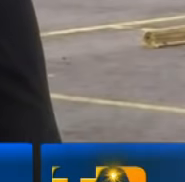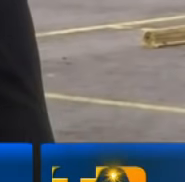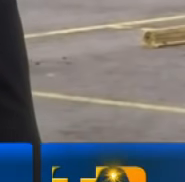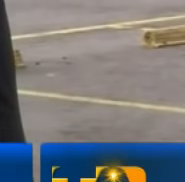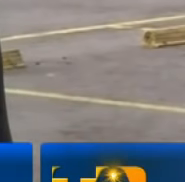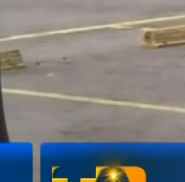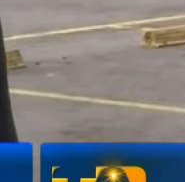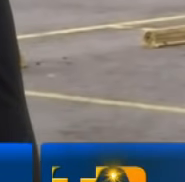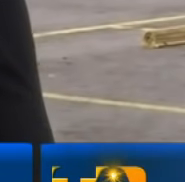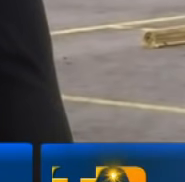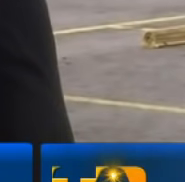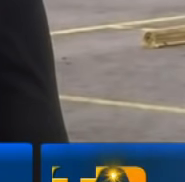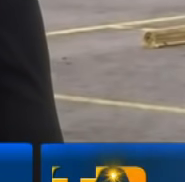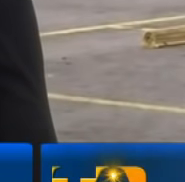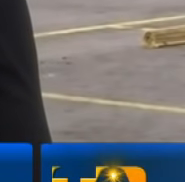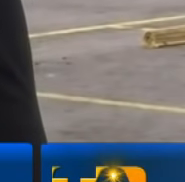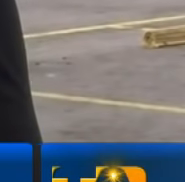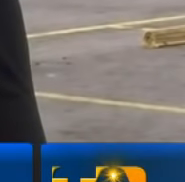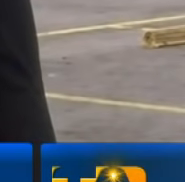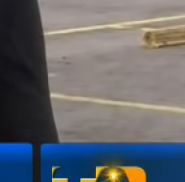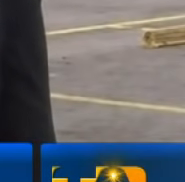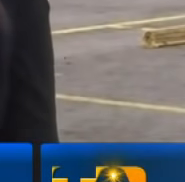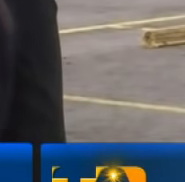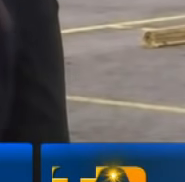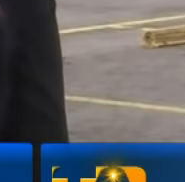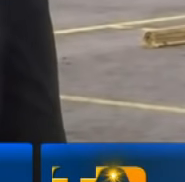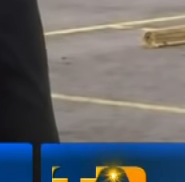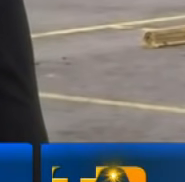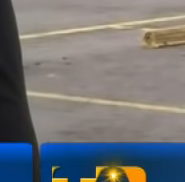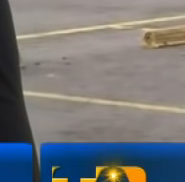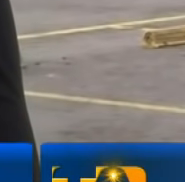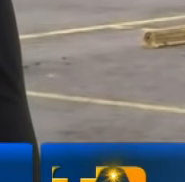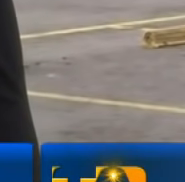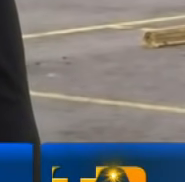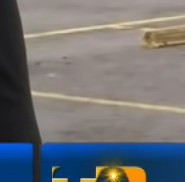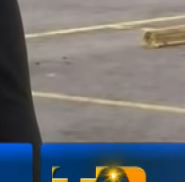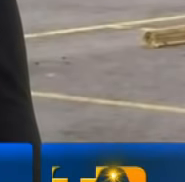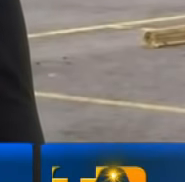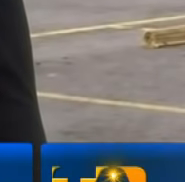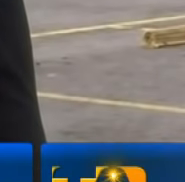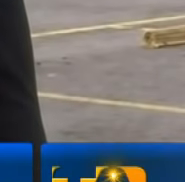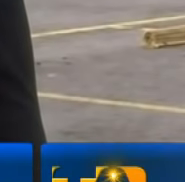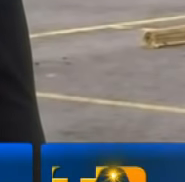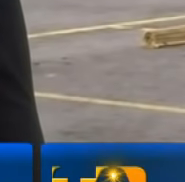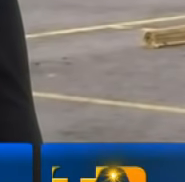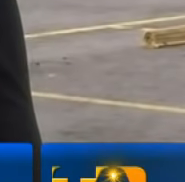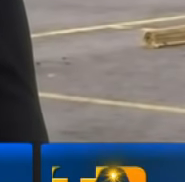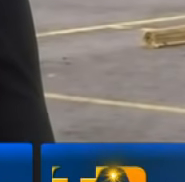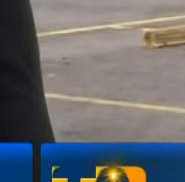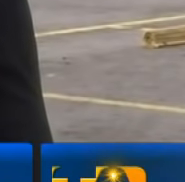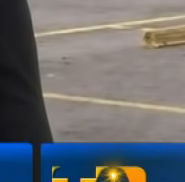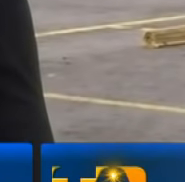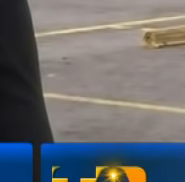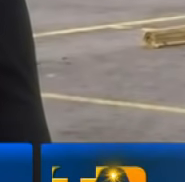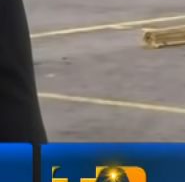Agencia Metropolitana de Control que nos explicarán qué pasa si usted le ven con su familia quemando el año viejo